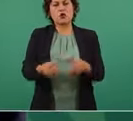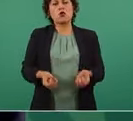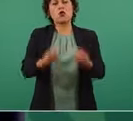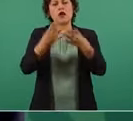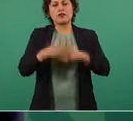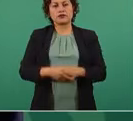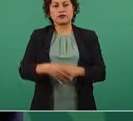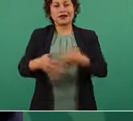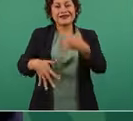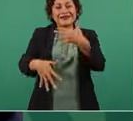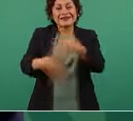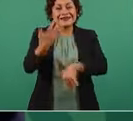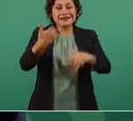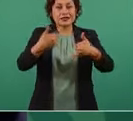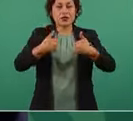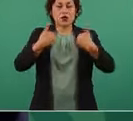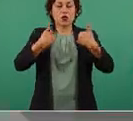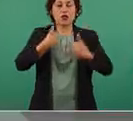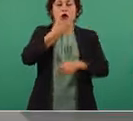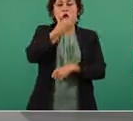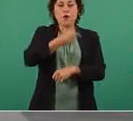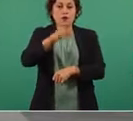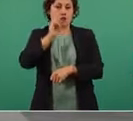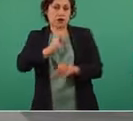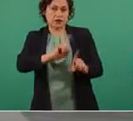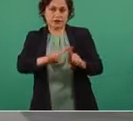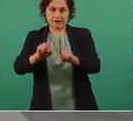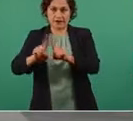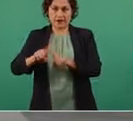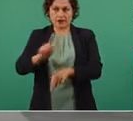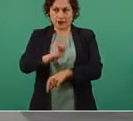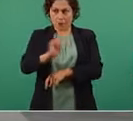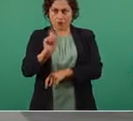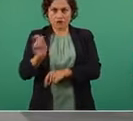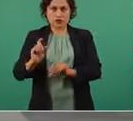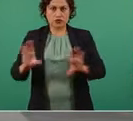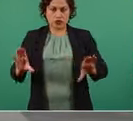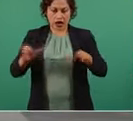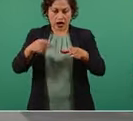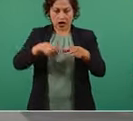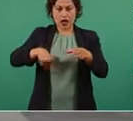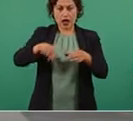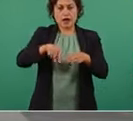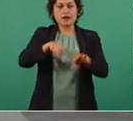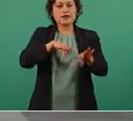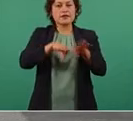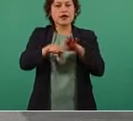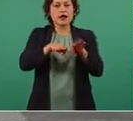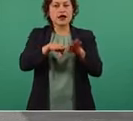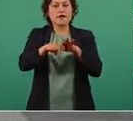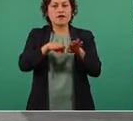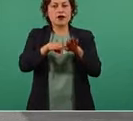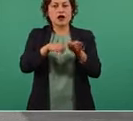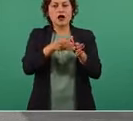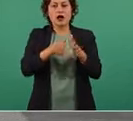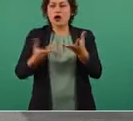mujeres y hombres, jóvenes, profesionales. Pasan un tiempo ahí, se van a las